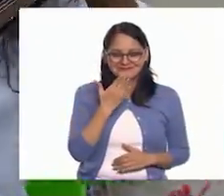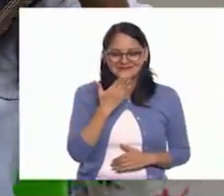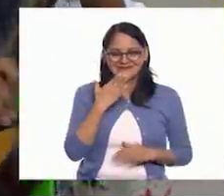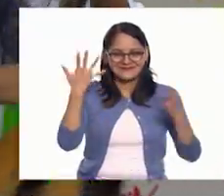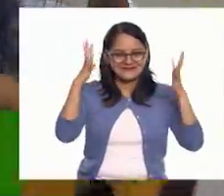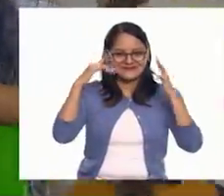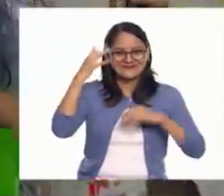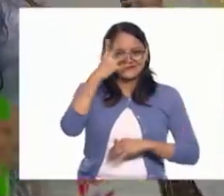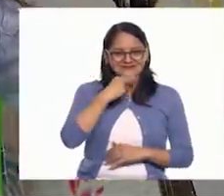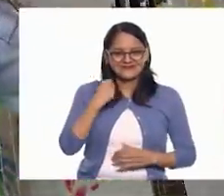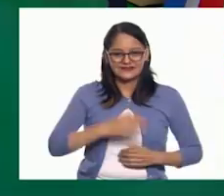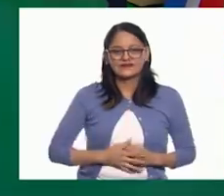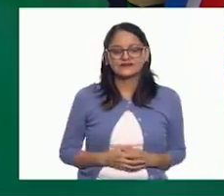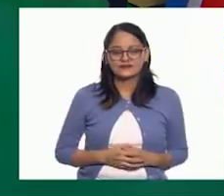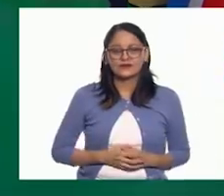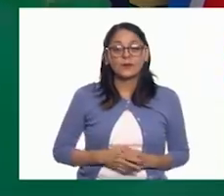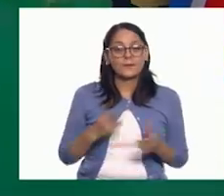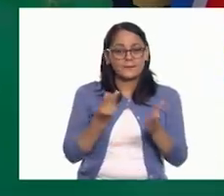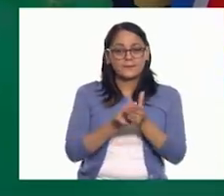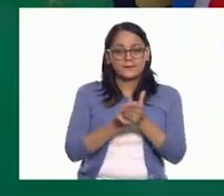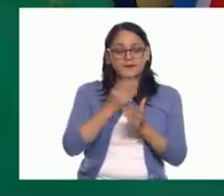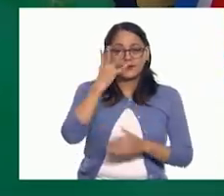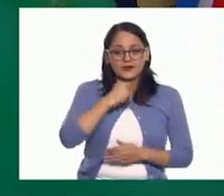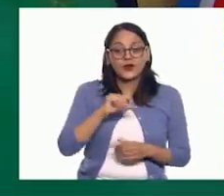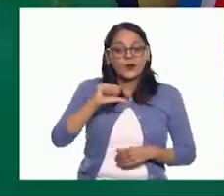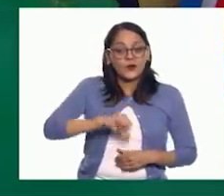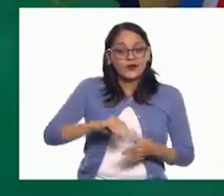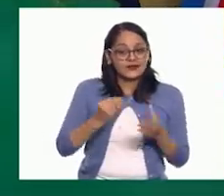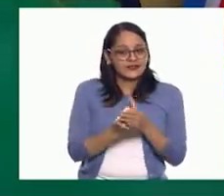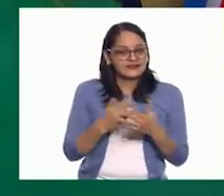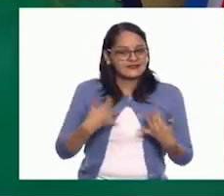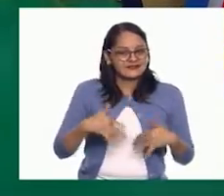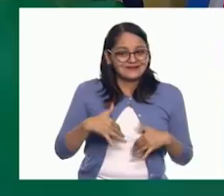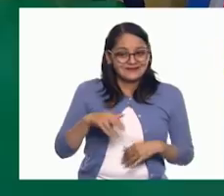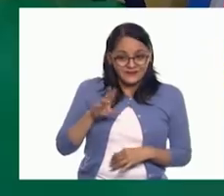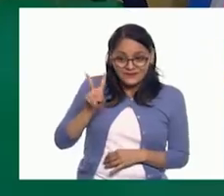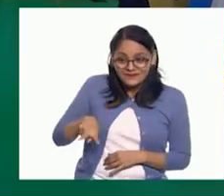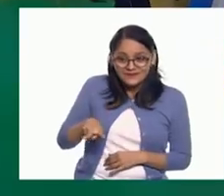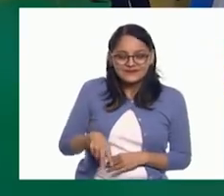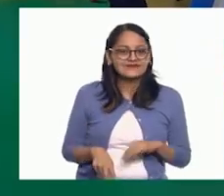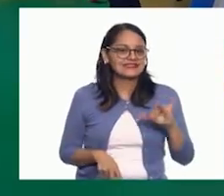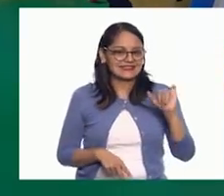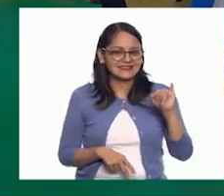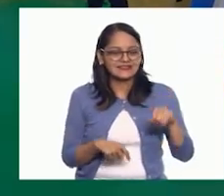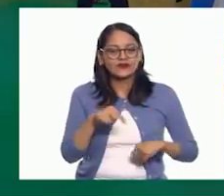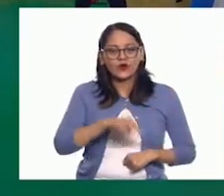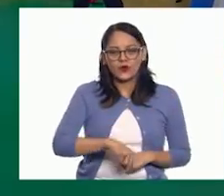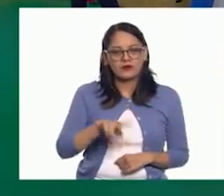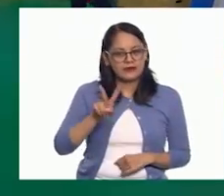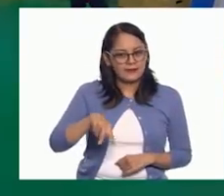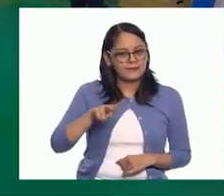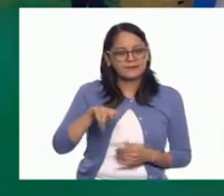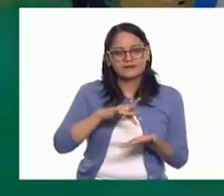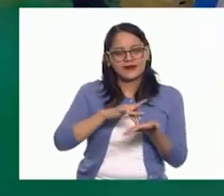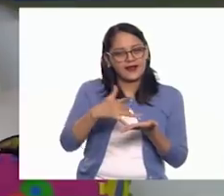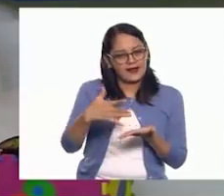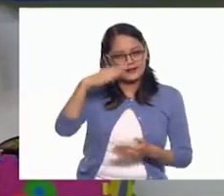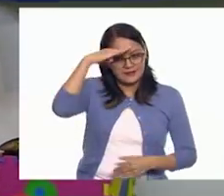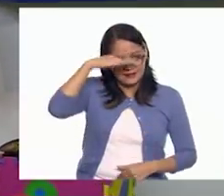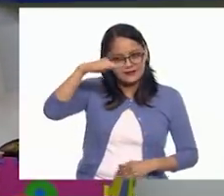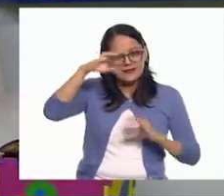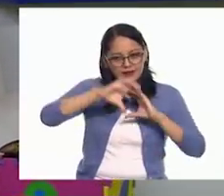¡Qué hermoso! ¡Qué hermosa clase hemos tenido el día de hoy, ¿verdad, Eric? Me pareció maravillosa. Don Canta, muchísimas gracias